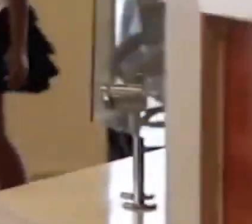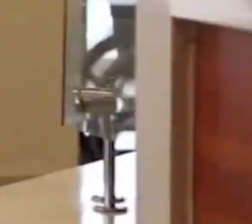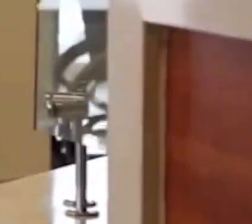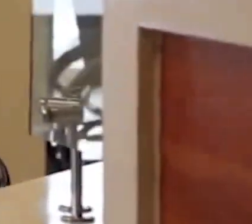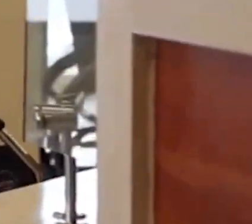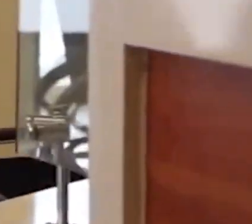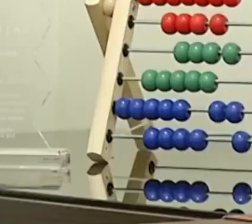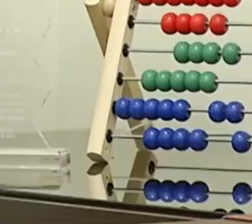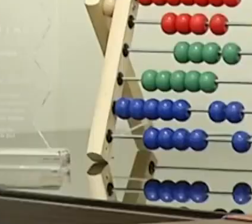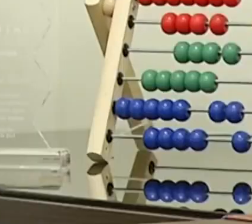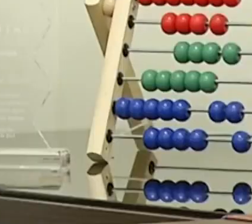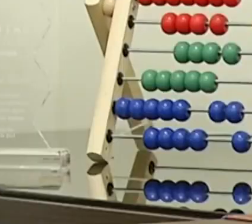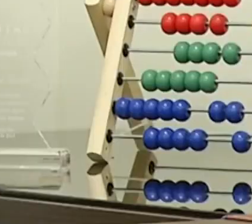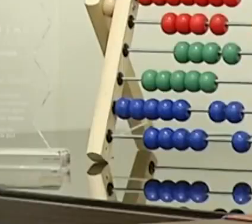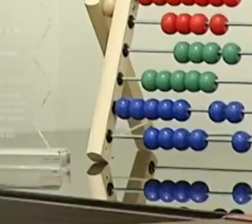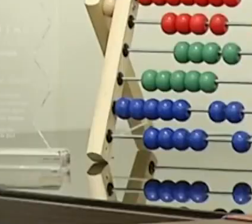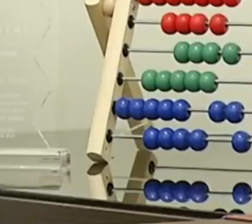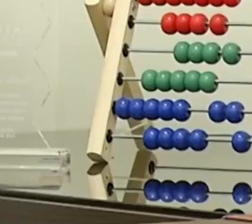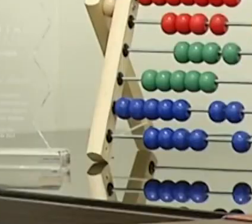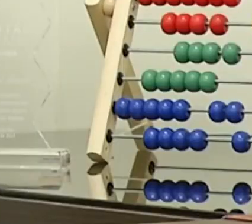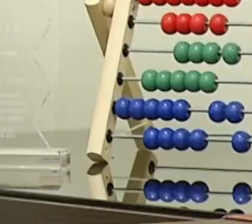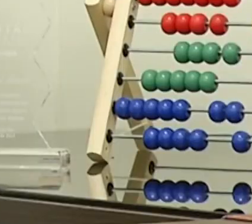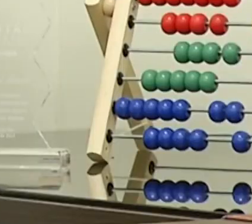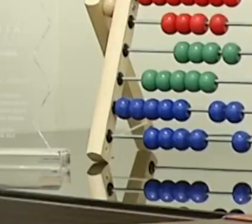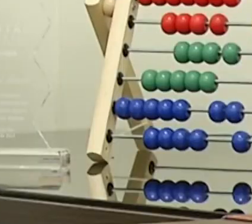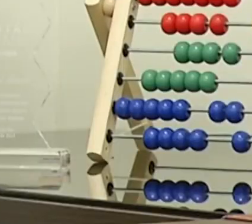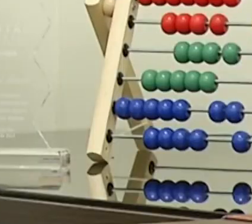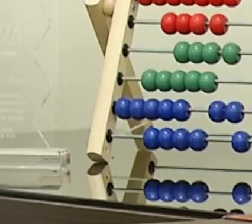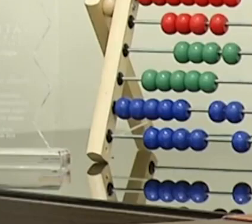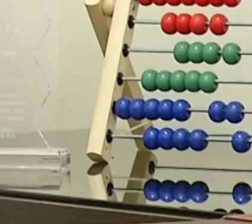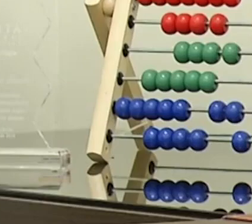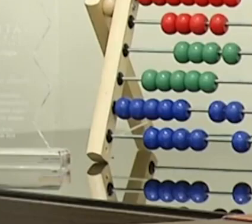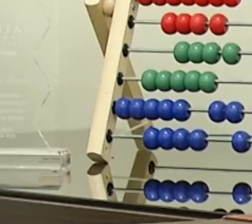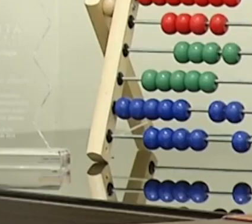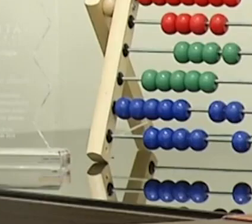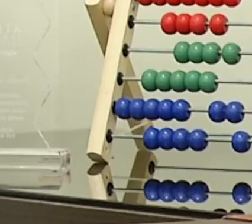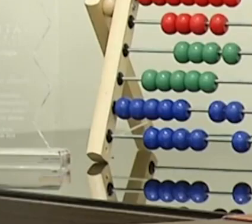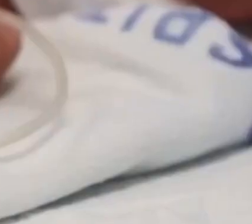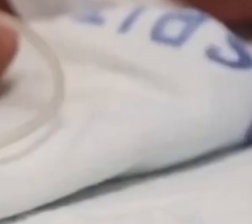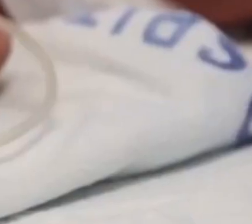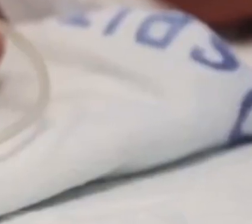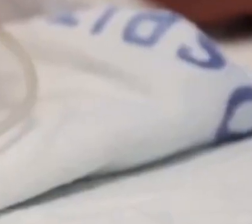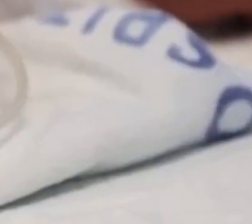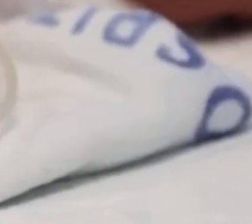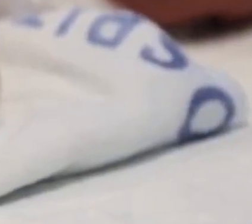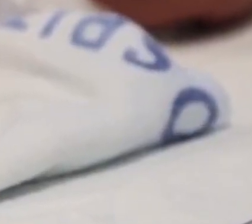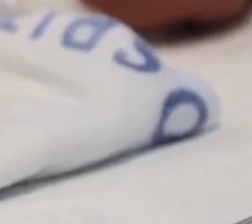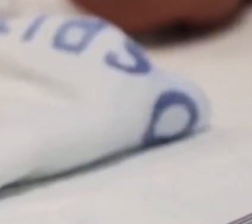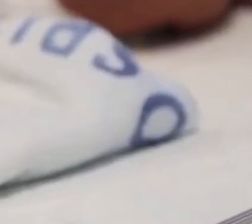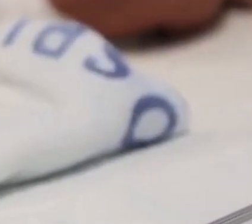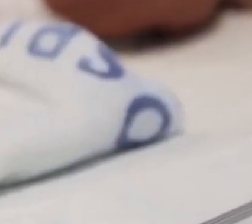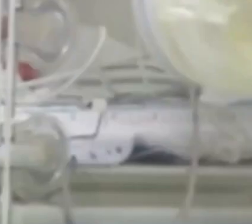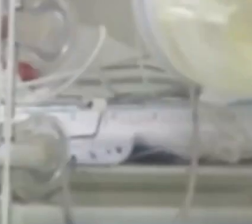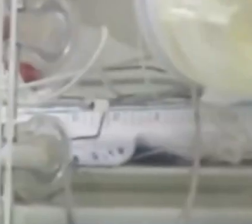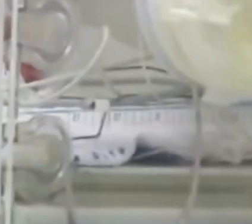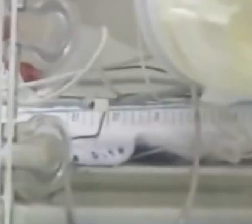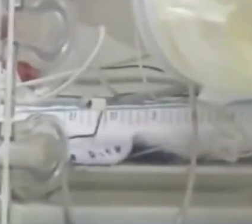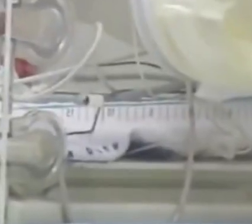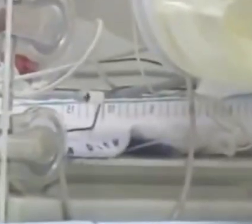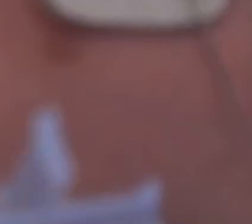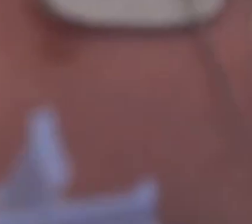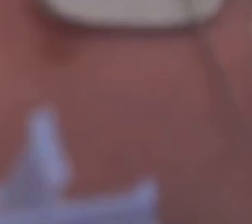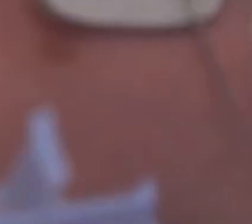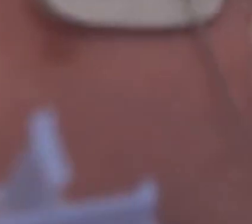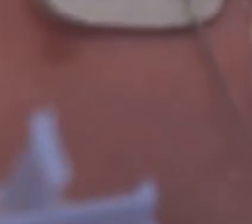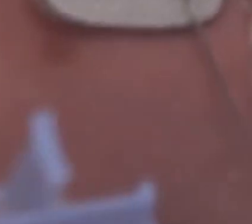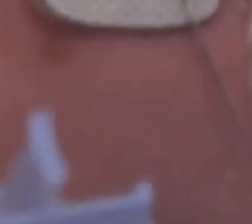En estos años, el Hospital Pediátrico Dr. Hugo Mendoza ha atendido 950.000